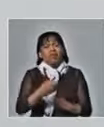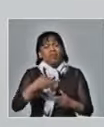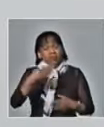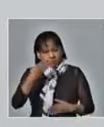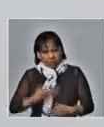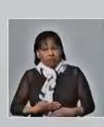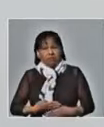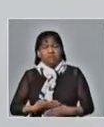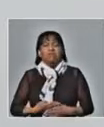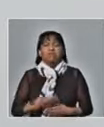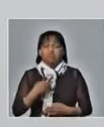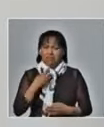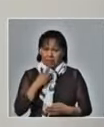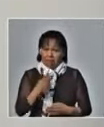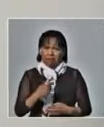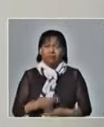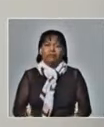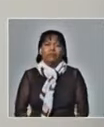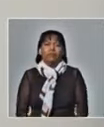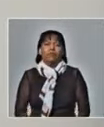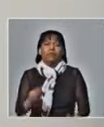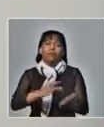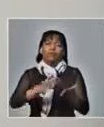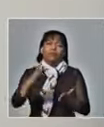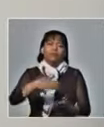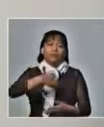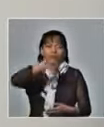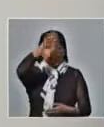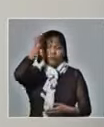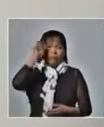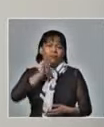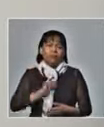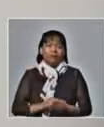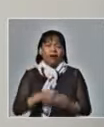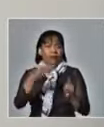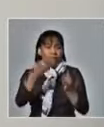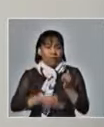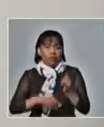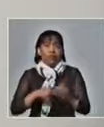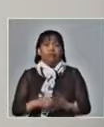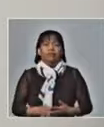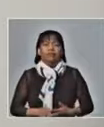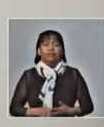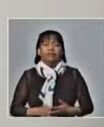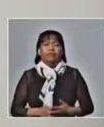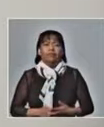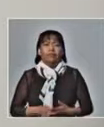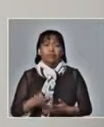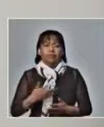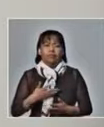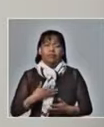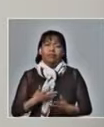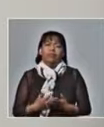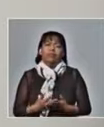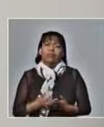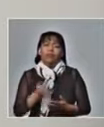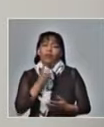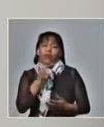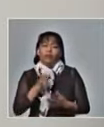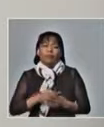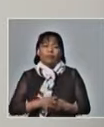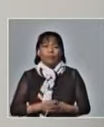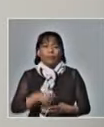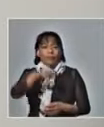calidad. Muchas gracias, candidata. Finalmente, en esta ronda temática, tiene la palabra el candidato